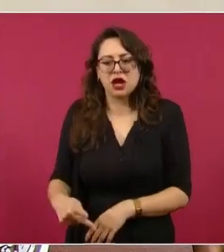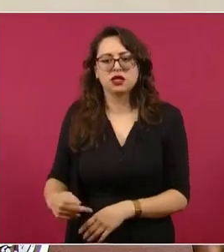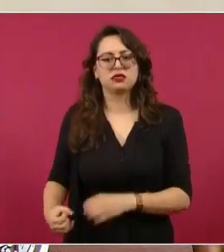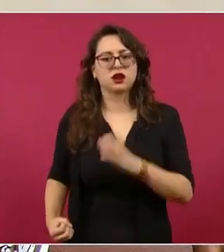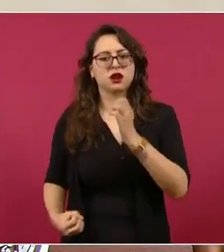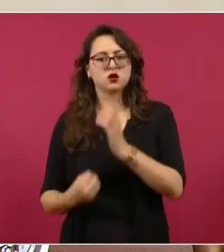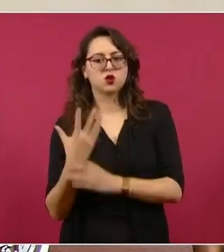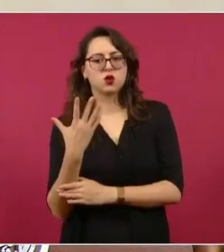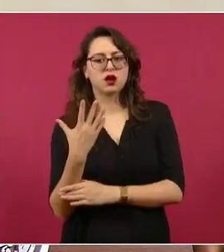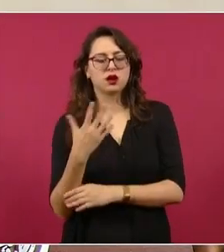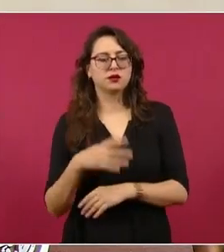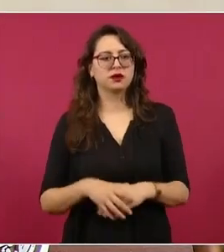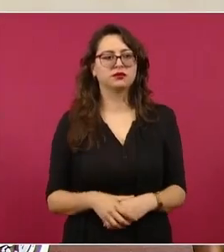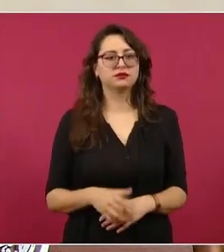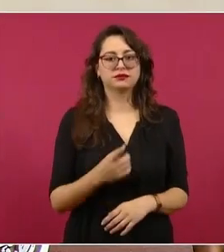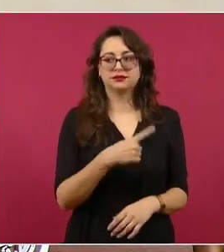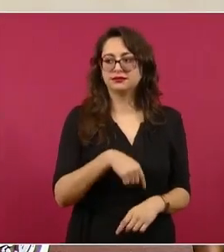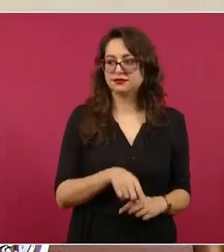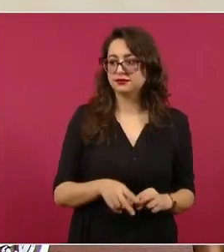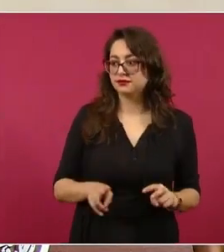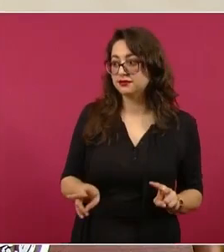Y pasando el 68,